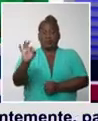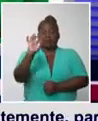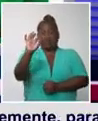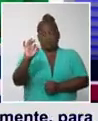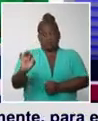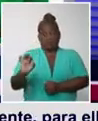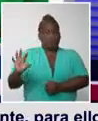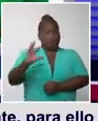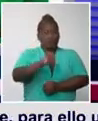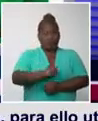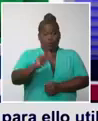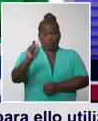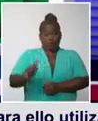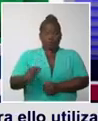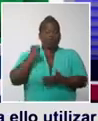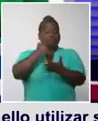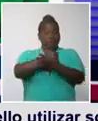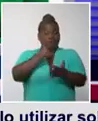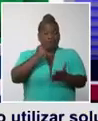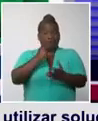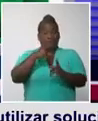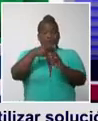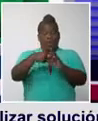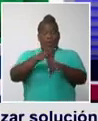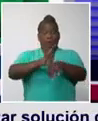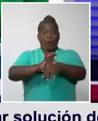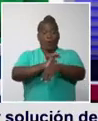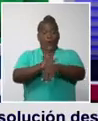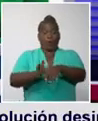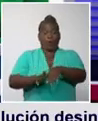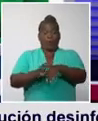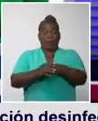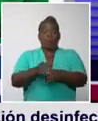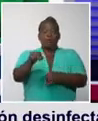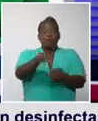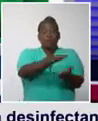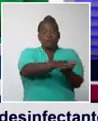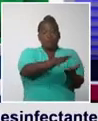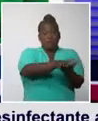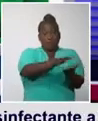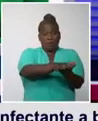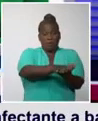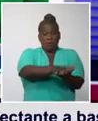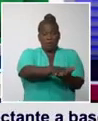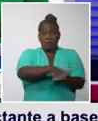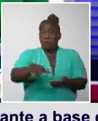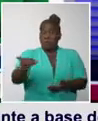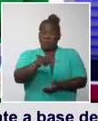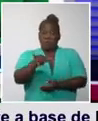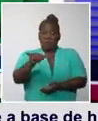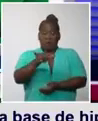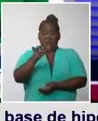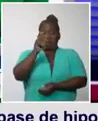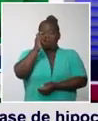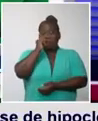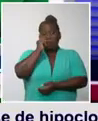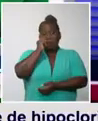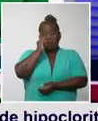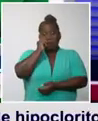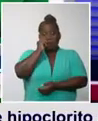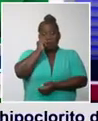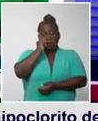los diagnosticados en el día de ayer, y en el acumulado también el sexo masculino tiene